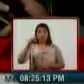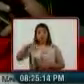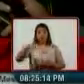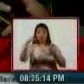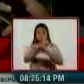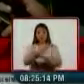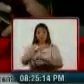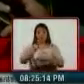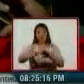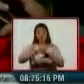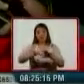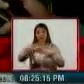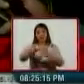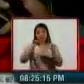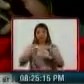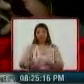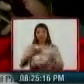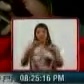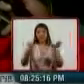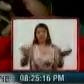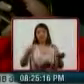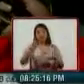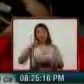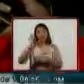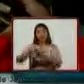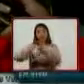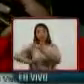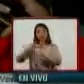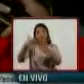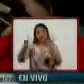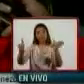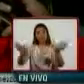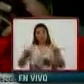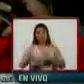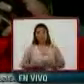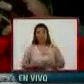notificar al Ministerio Público y a la Defensoría del Pueblo de esta decisión.